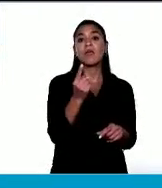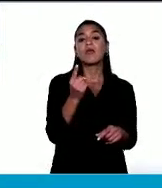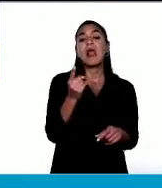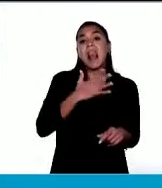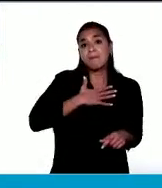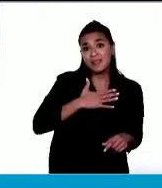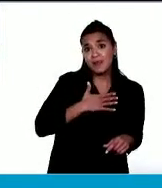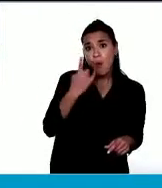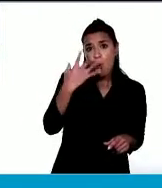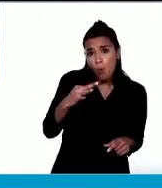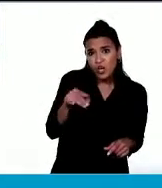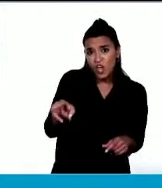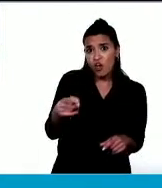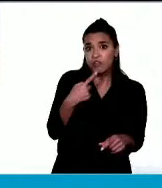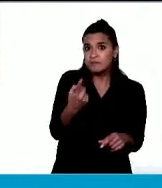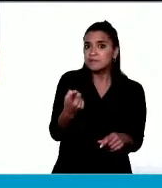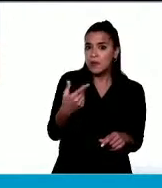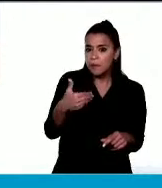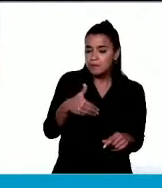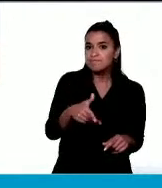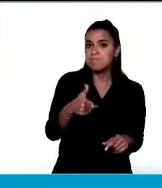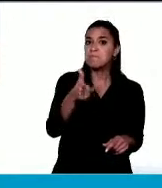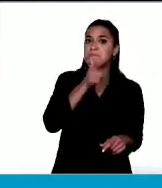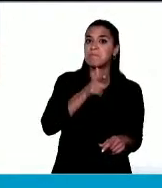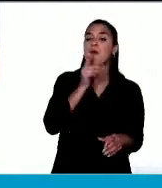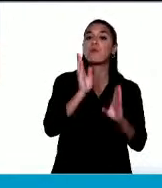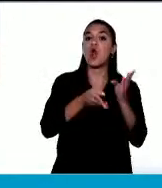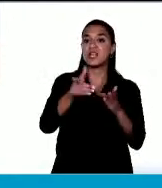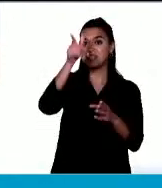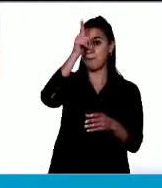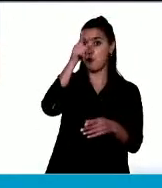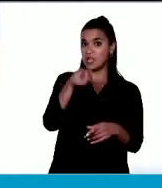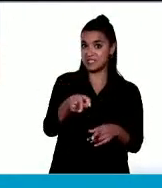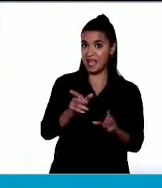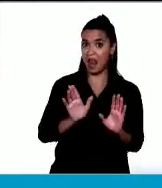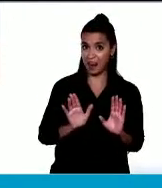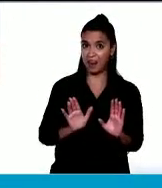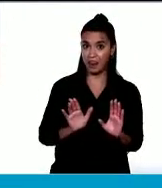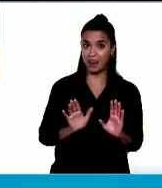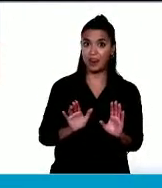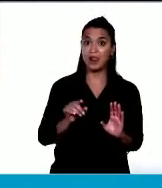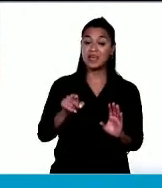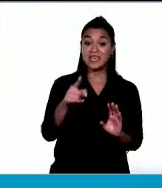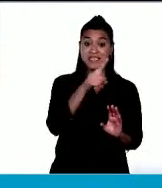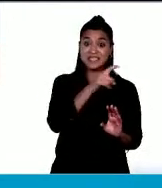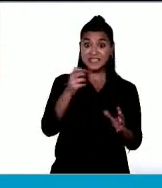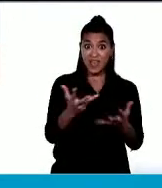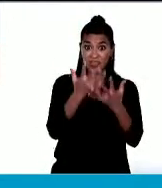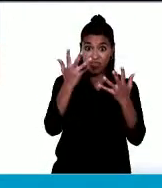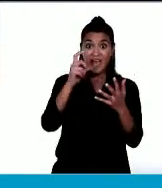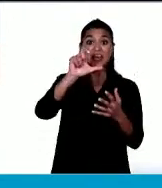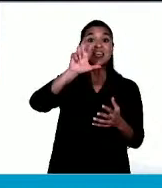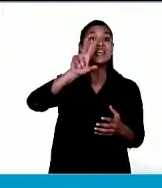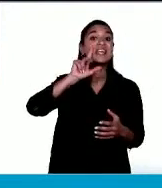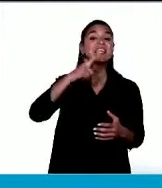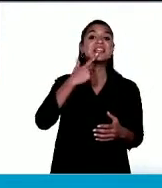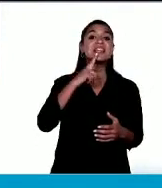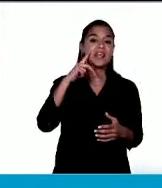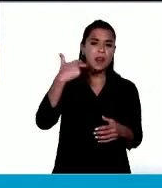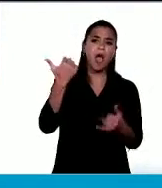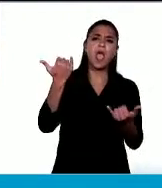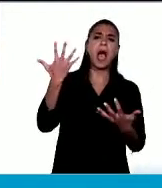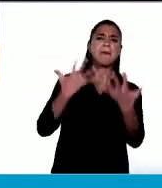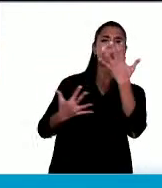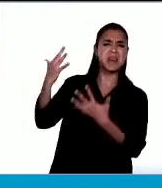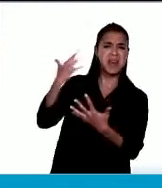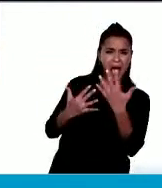indicio de que estamos frente a un caso de violencia policial. En estos 100 días, Cristina Castro ha recibido amenazas,